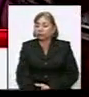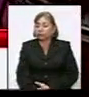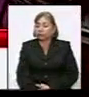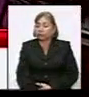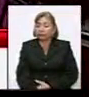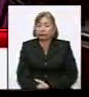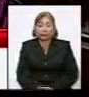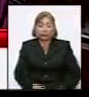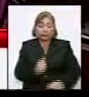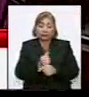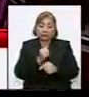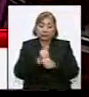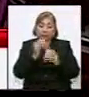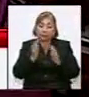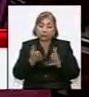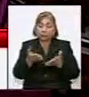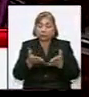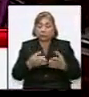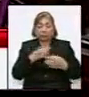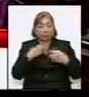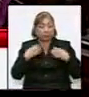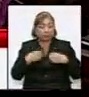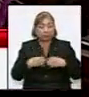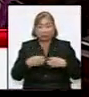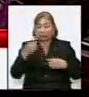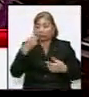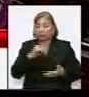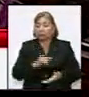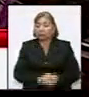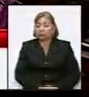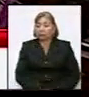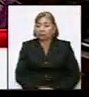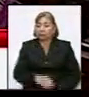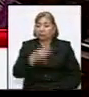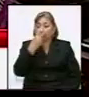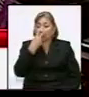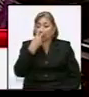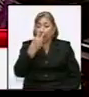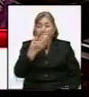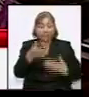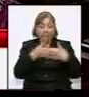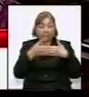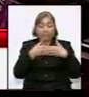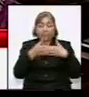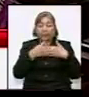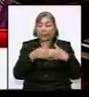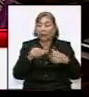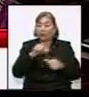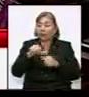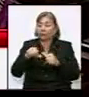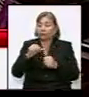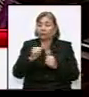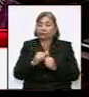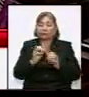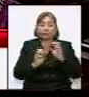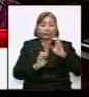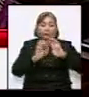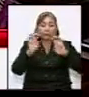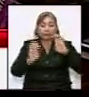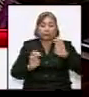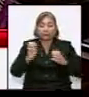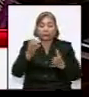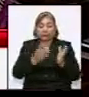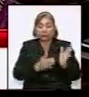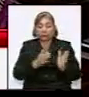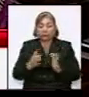funcionarios y también de personajes precisamente para ver de cerca lo relacionado a la evaluación de los avances